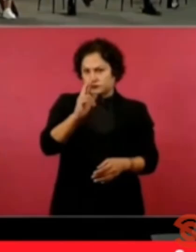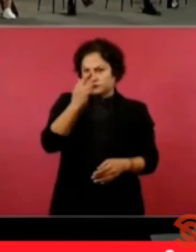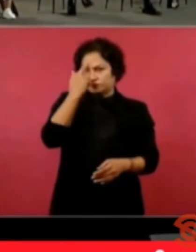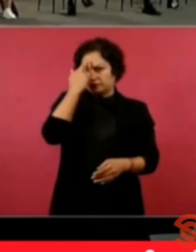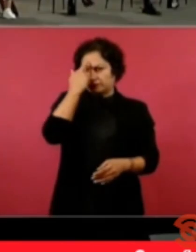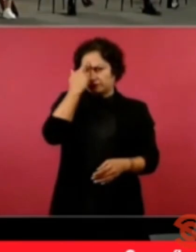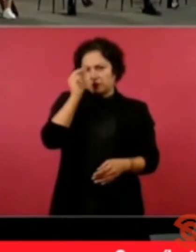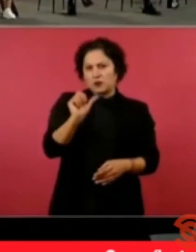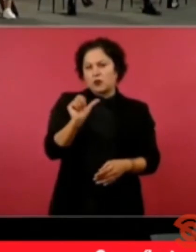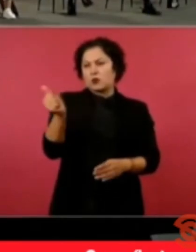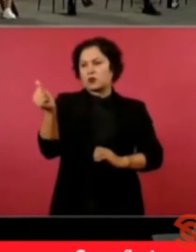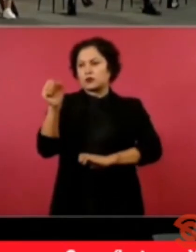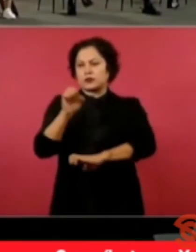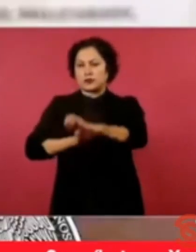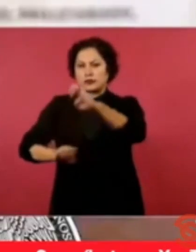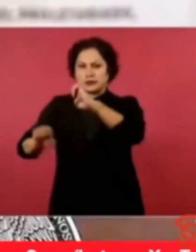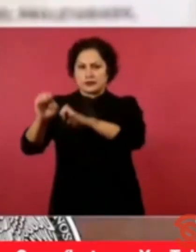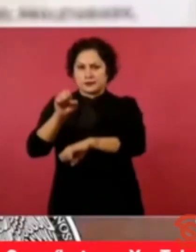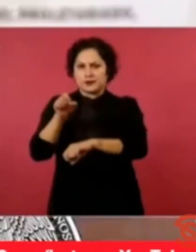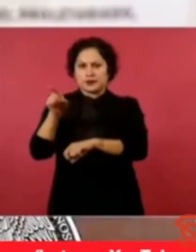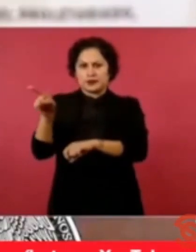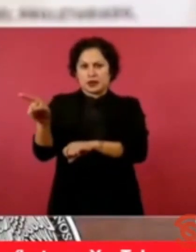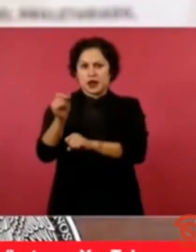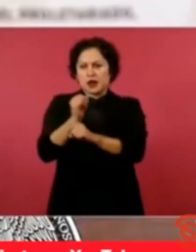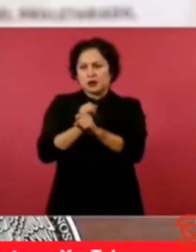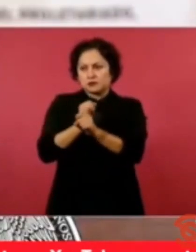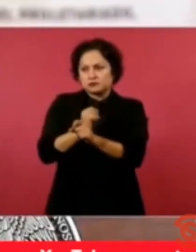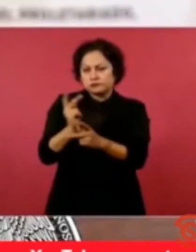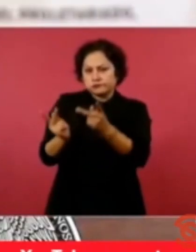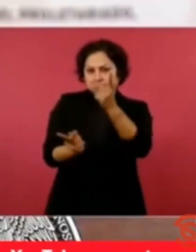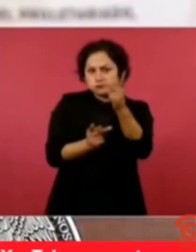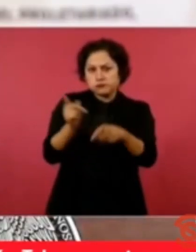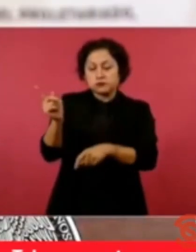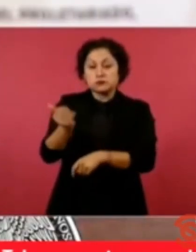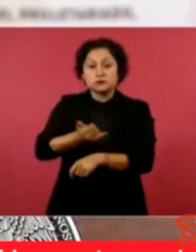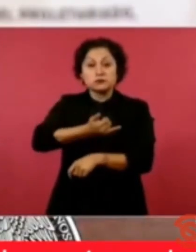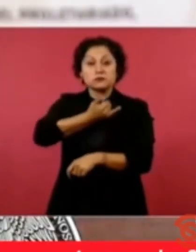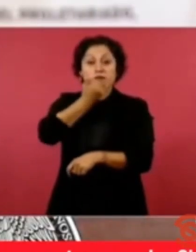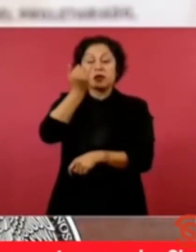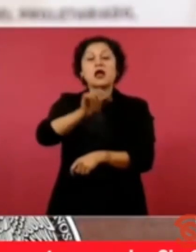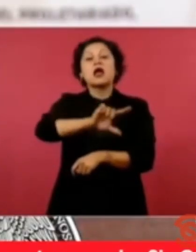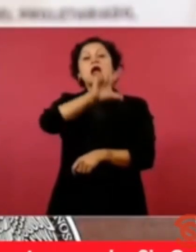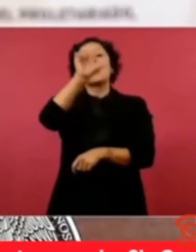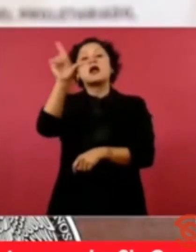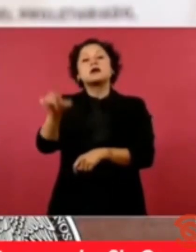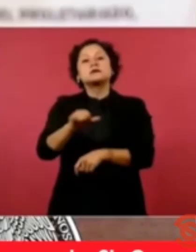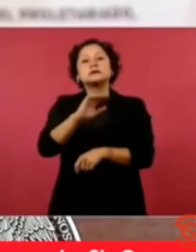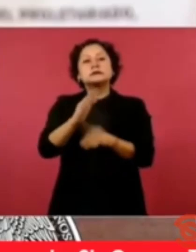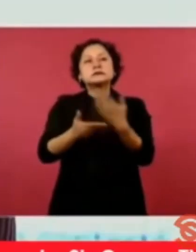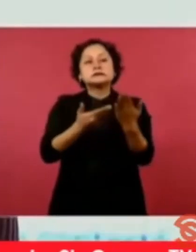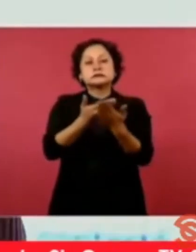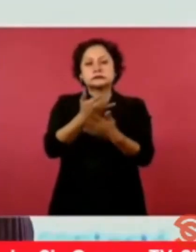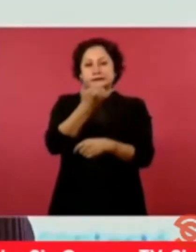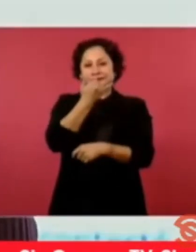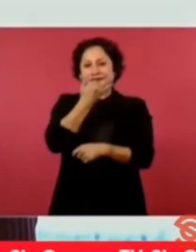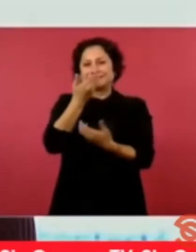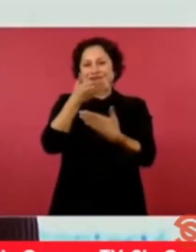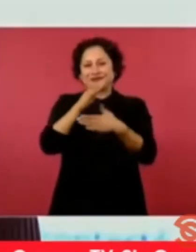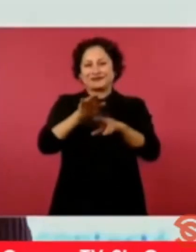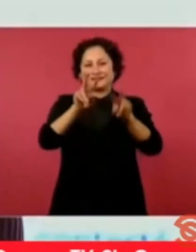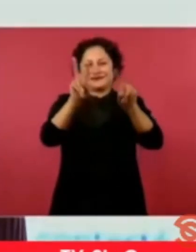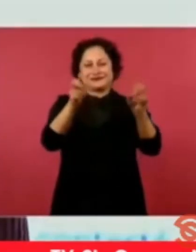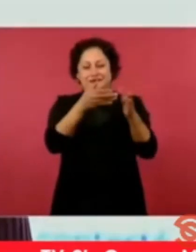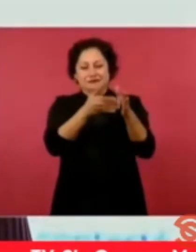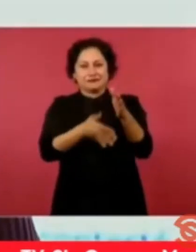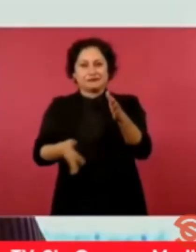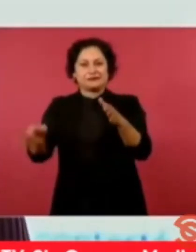Massive Caller y que después tuvo que salir a pedir disculpas por lo que sucedió en el periodo electoral. También ya dijo que iba a